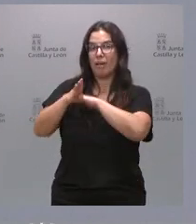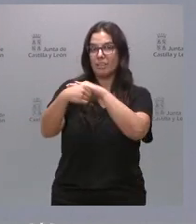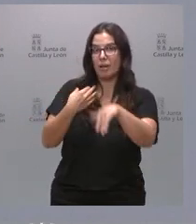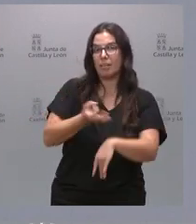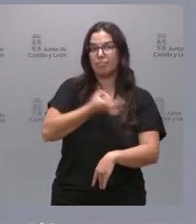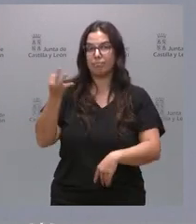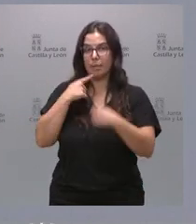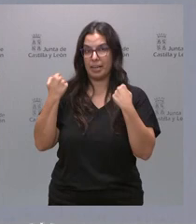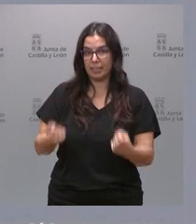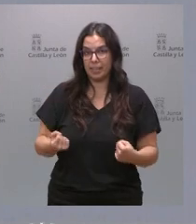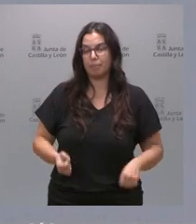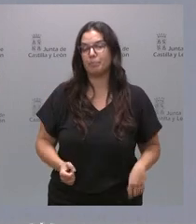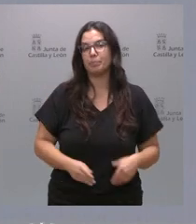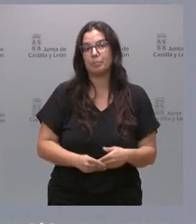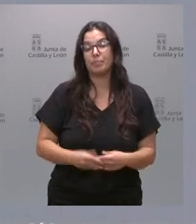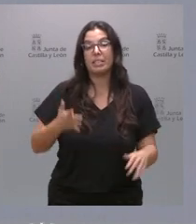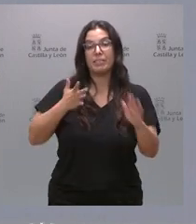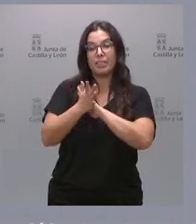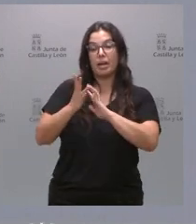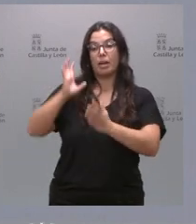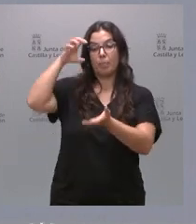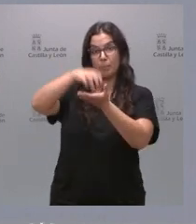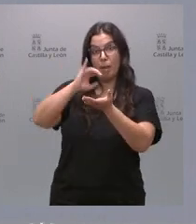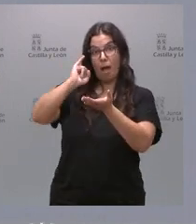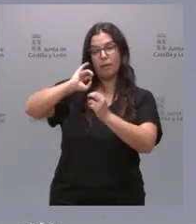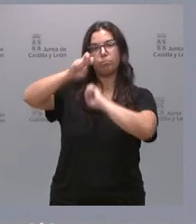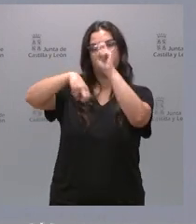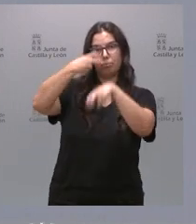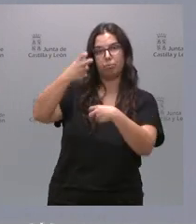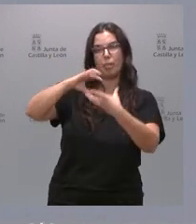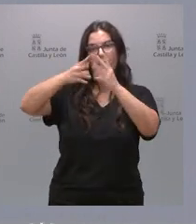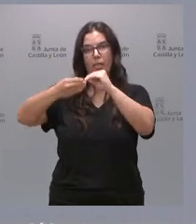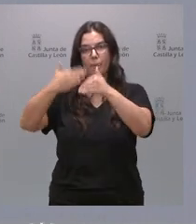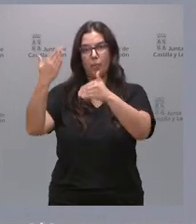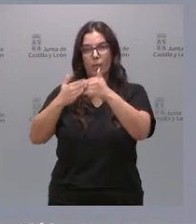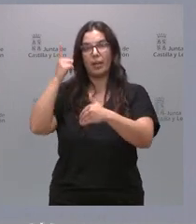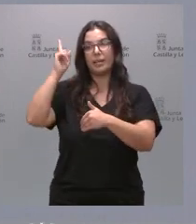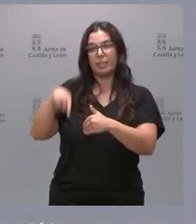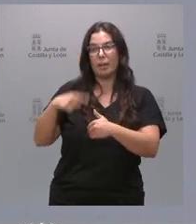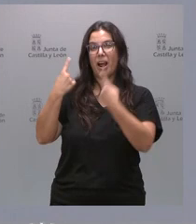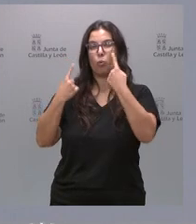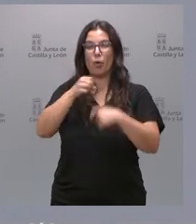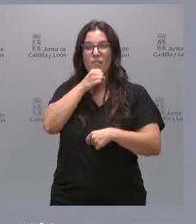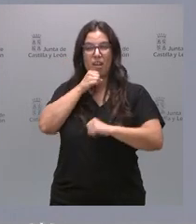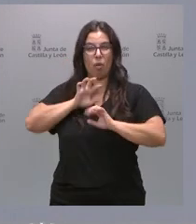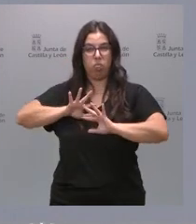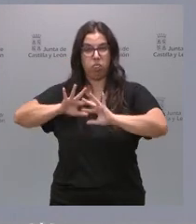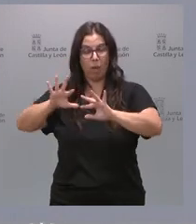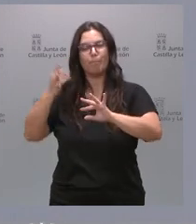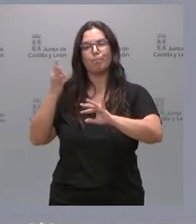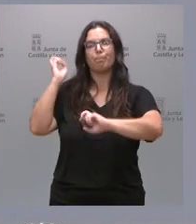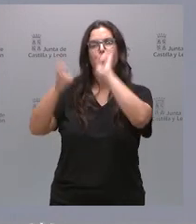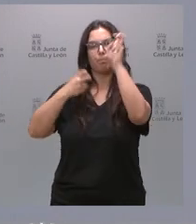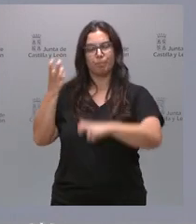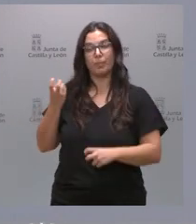eficiencia energética se trata de modelizar las instalaciones y las construcciones deterioradas con el paso del tiempo y los trabajos tienen un